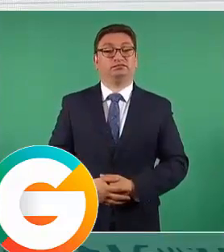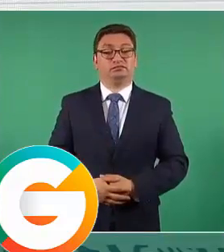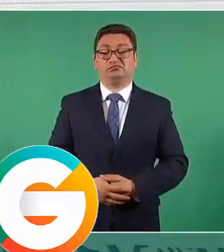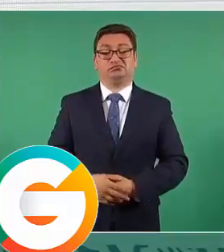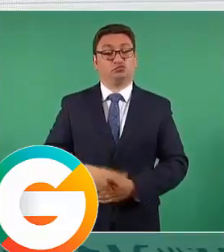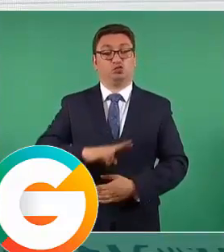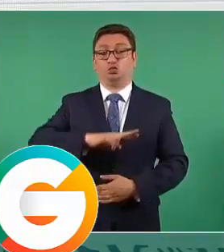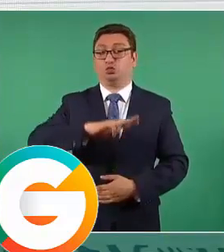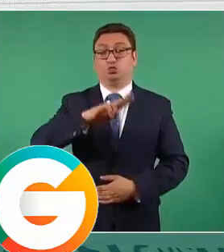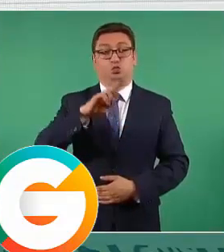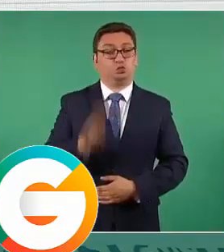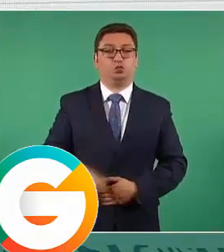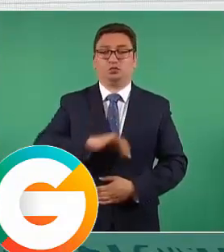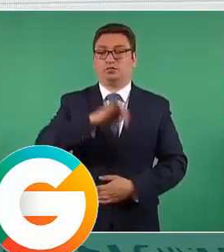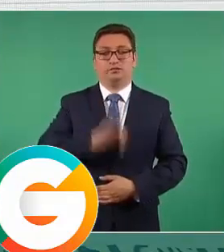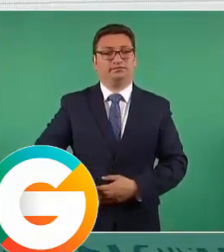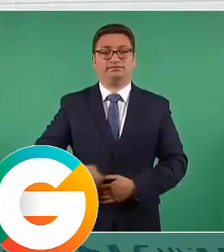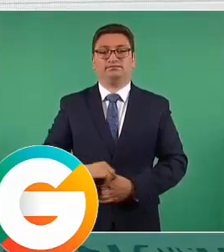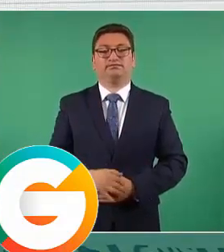nunca, jamás.